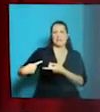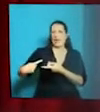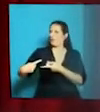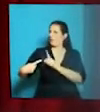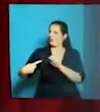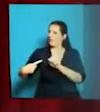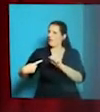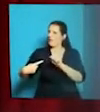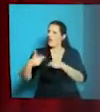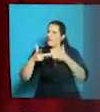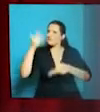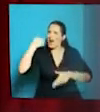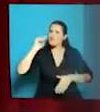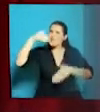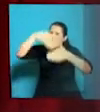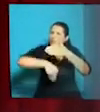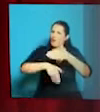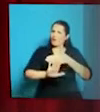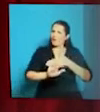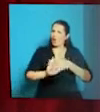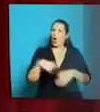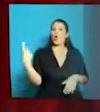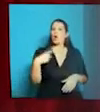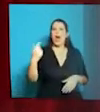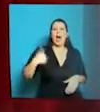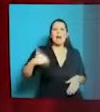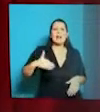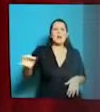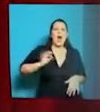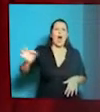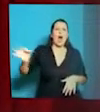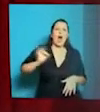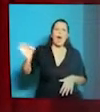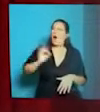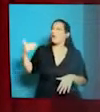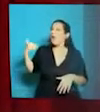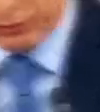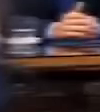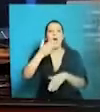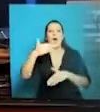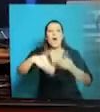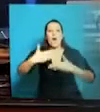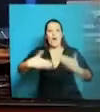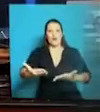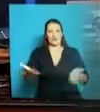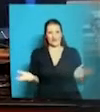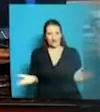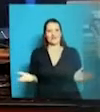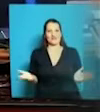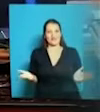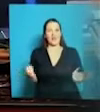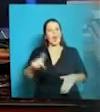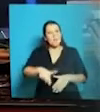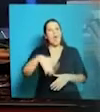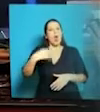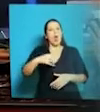otro, la corrupción es cómo mata a otro. Digo, 11 es eso, ese es el símbolo de 11. Gente que se murió